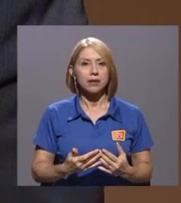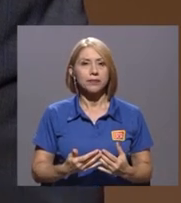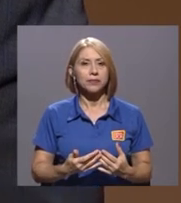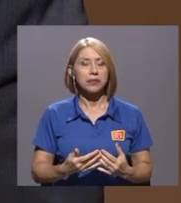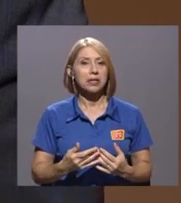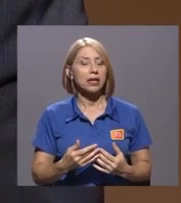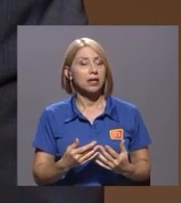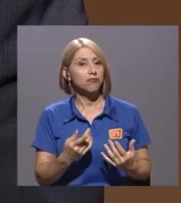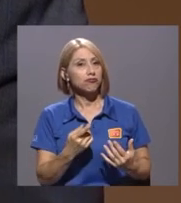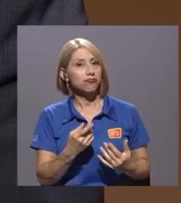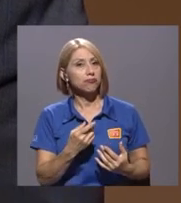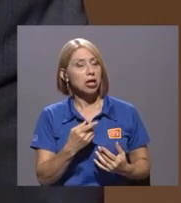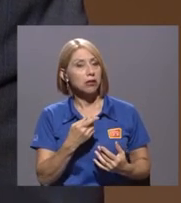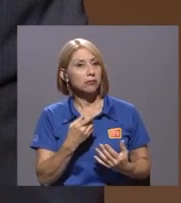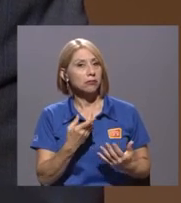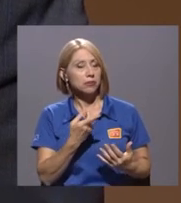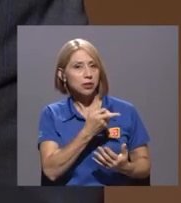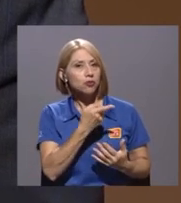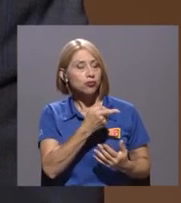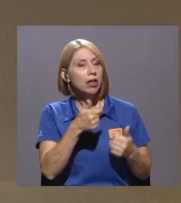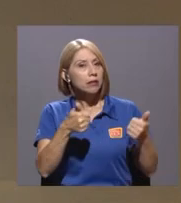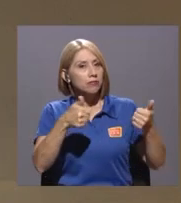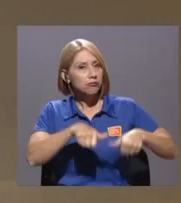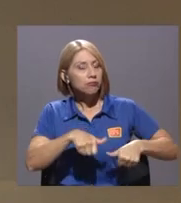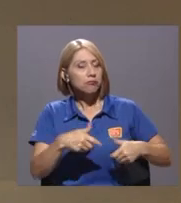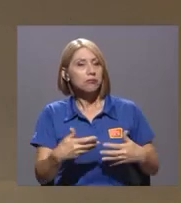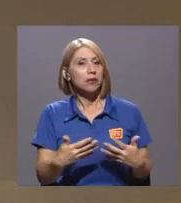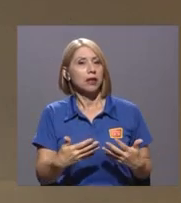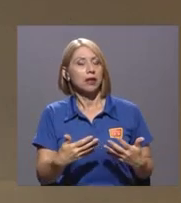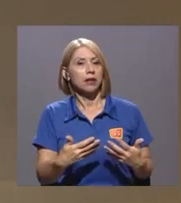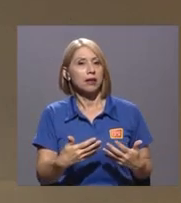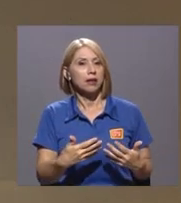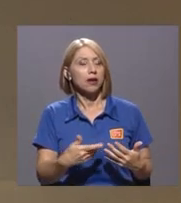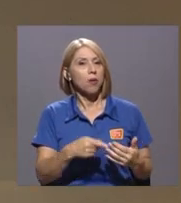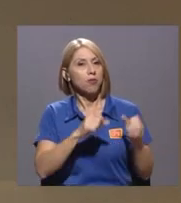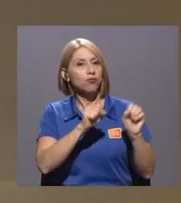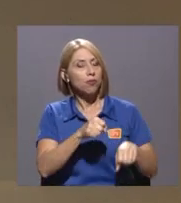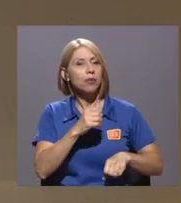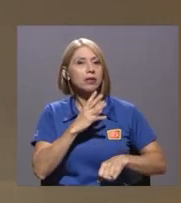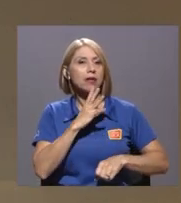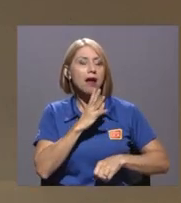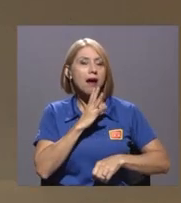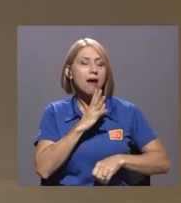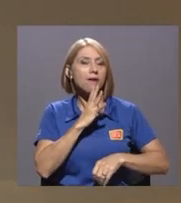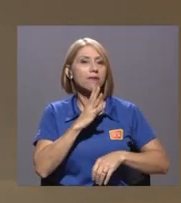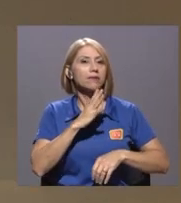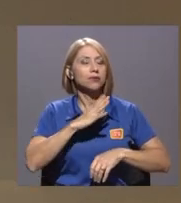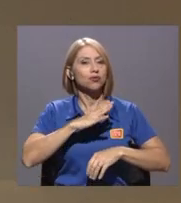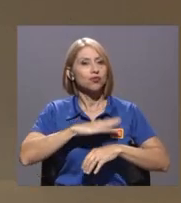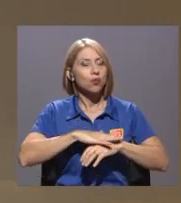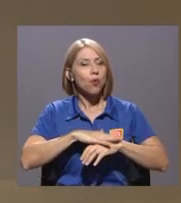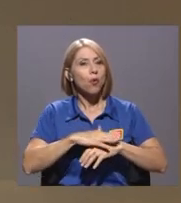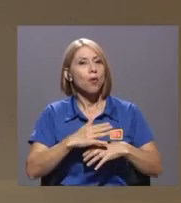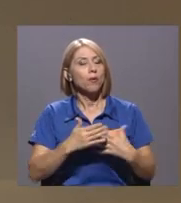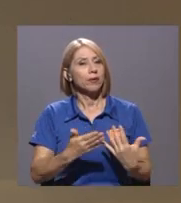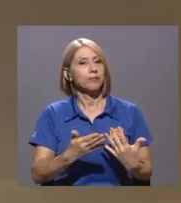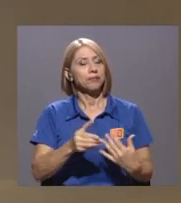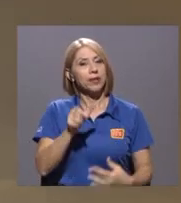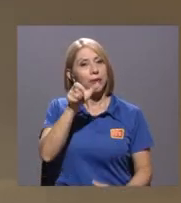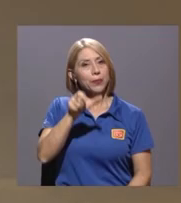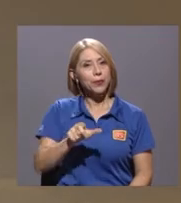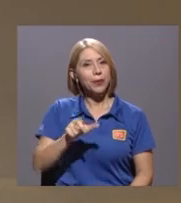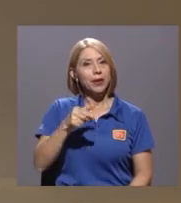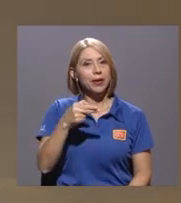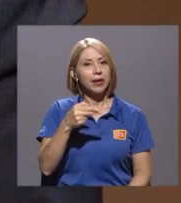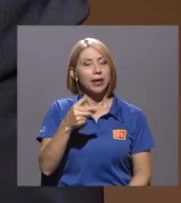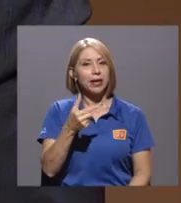si le parece don rodolfo sí se refiere a a don guido y su